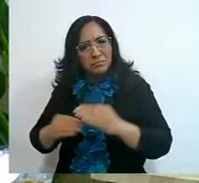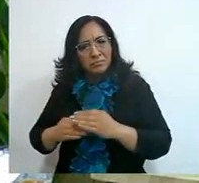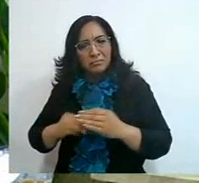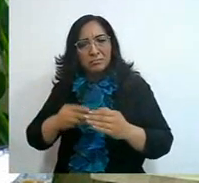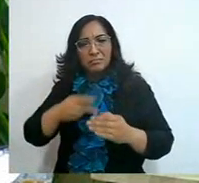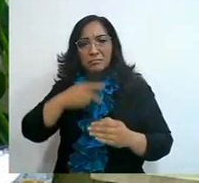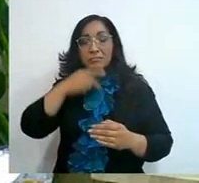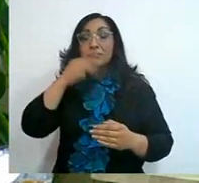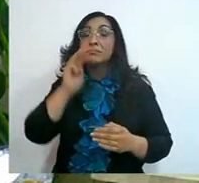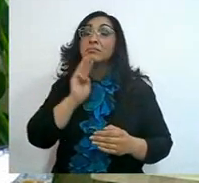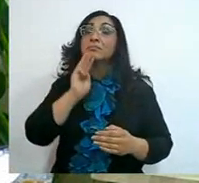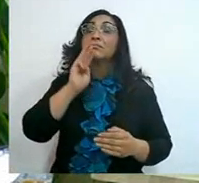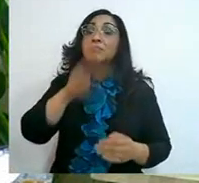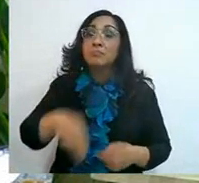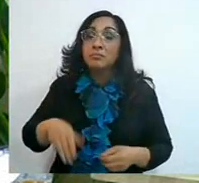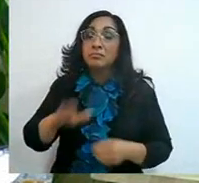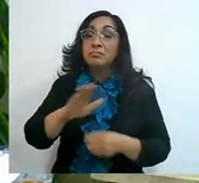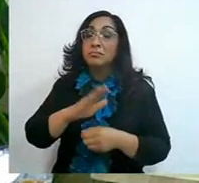por homicidio.